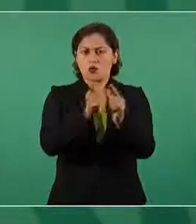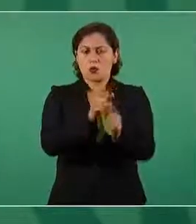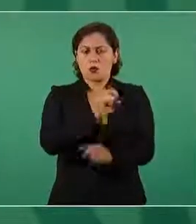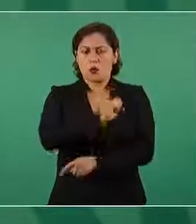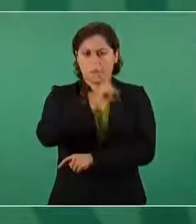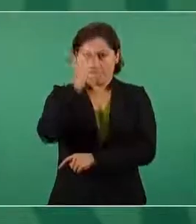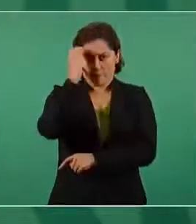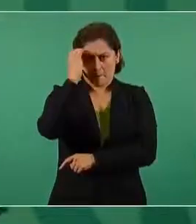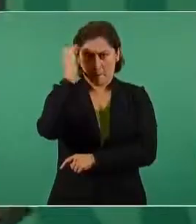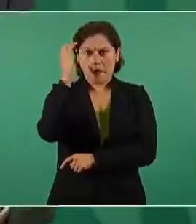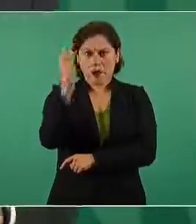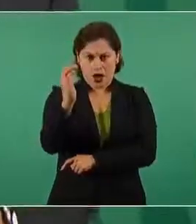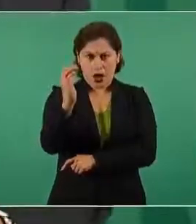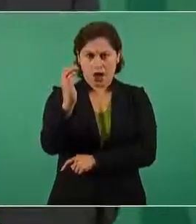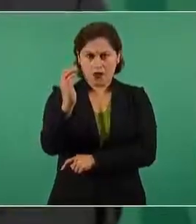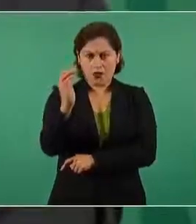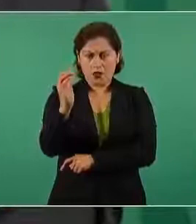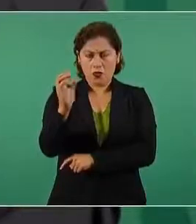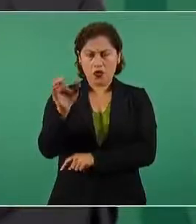policías